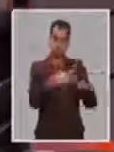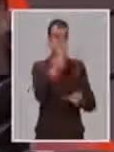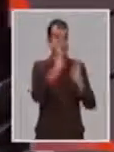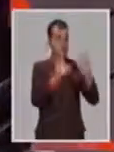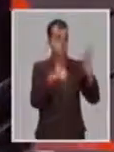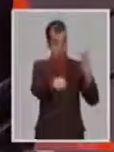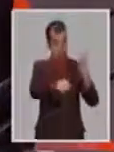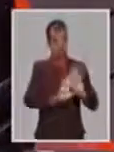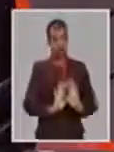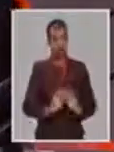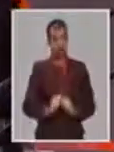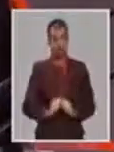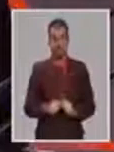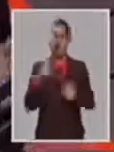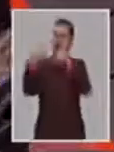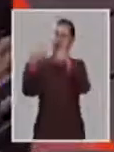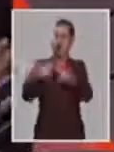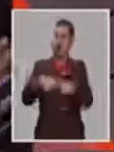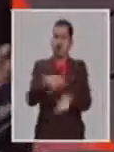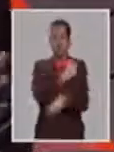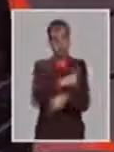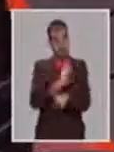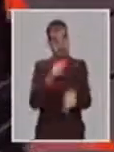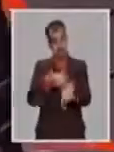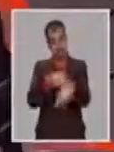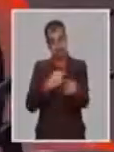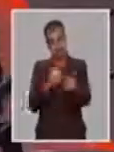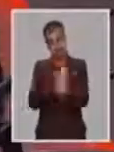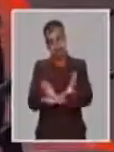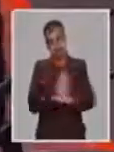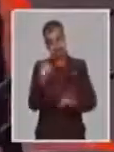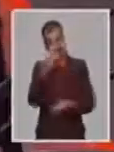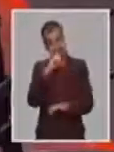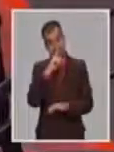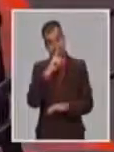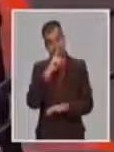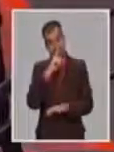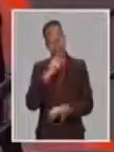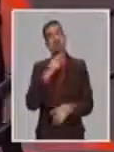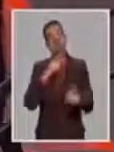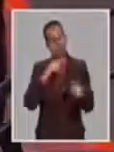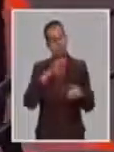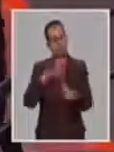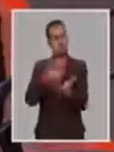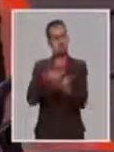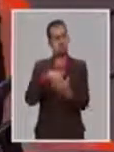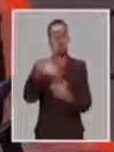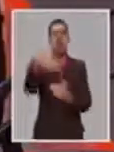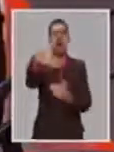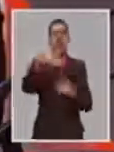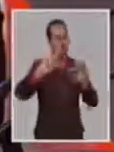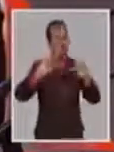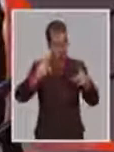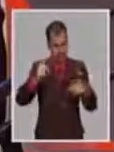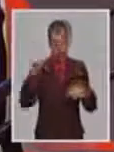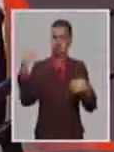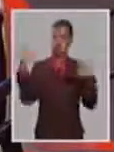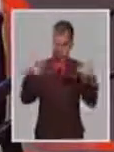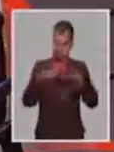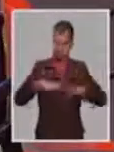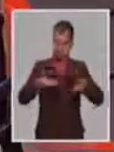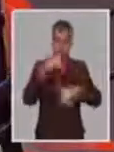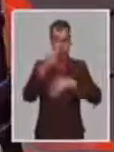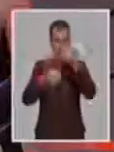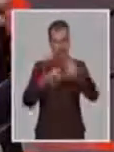Soberana 01, Soberana Plus, Mambisa, pero el tiempo se nos acabó. Y eso pues nos obliga a venir de nuevo en próximas emisiones a